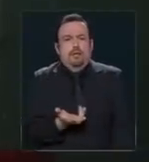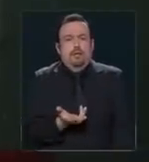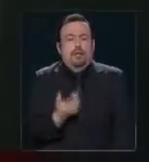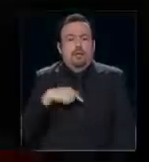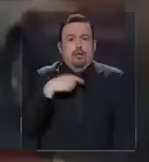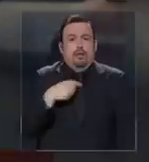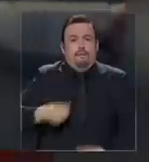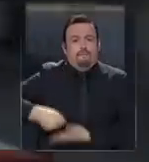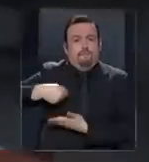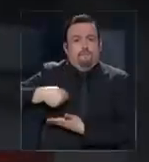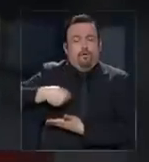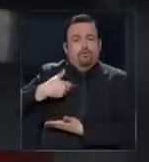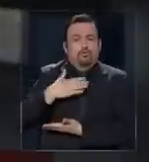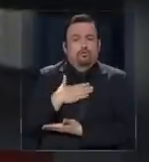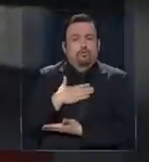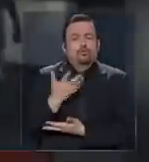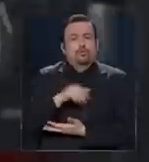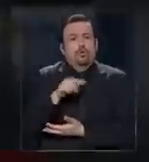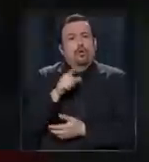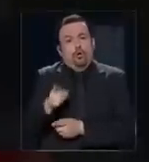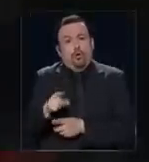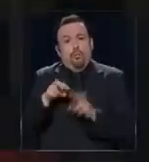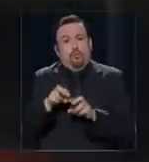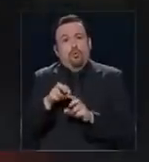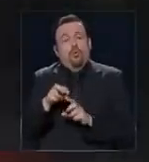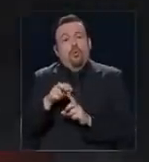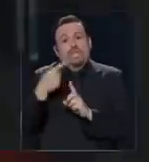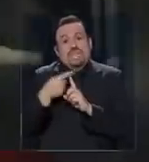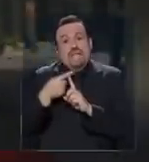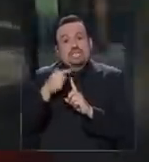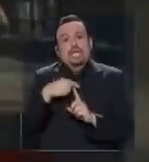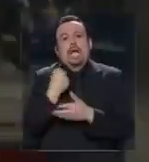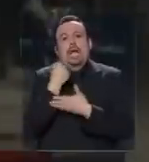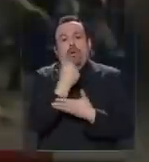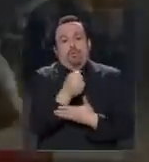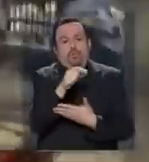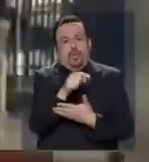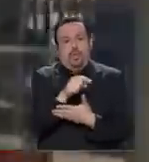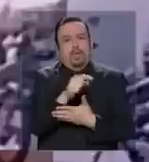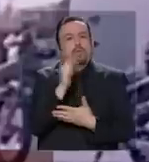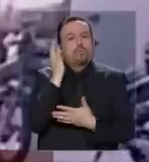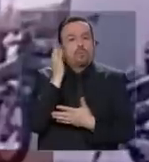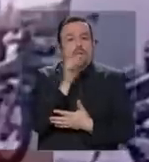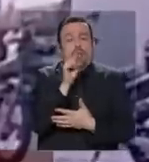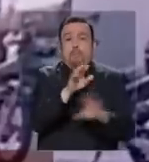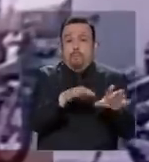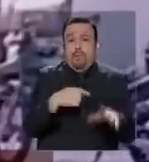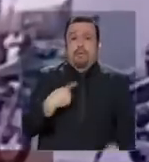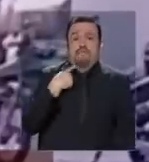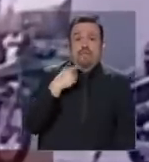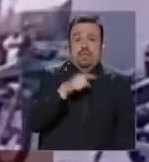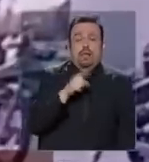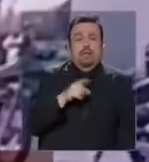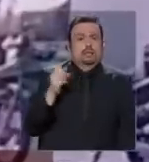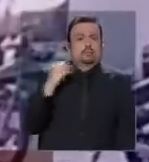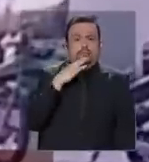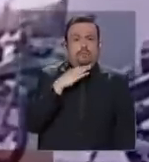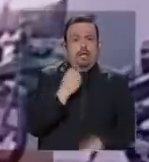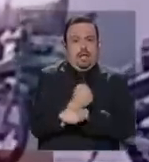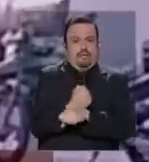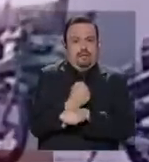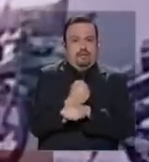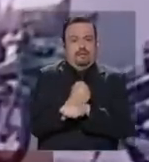con mi bolso. En esa oportunidad fue un taxista quien ayudó a esta mujer. Ahora fue la propia víctima quien, junto a la rápida acción